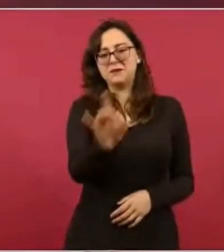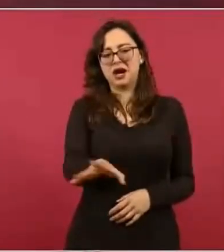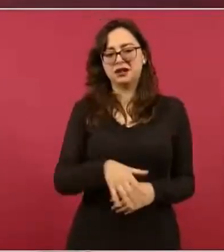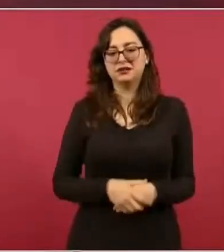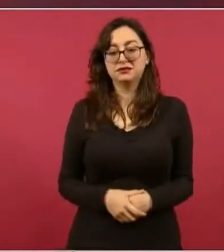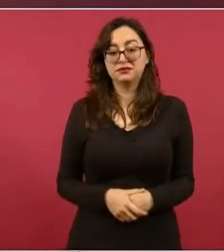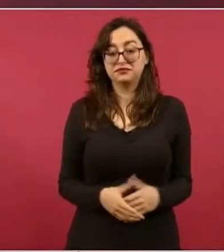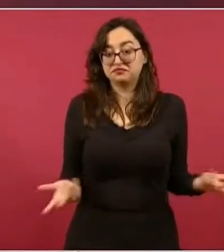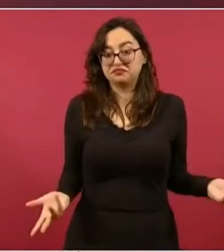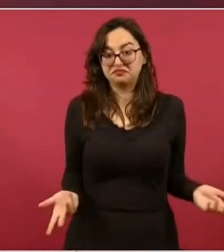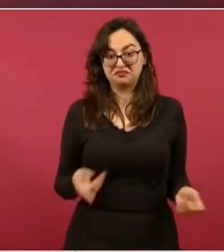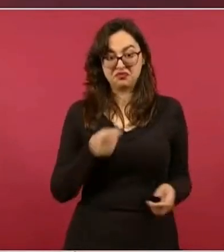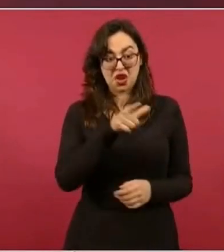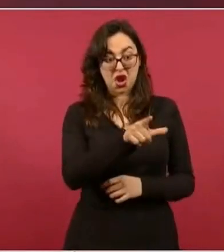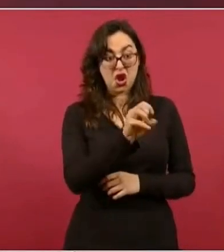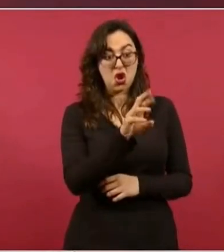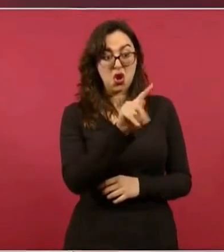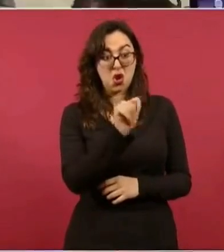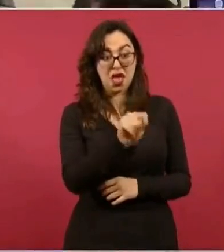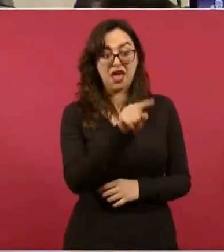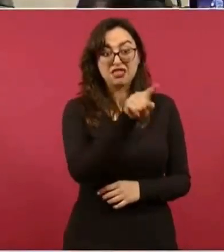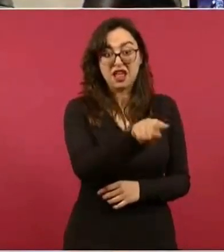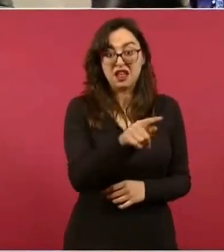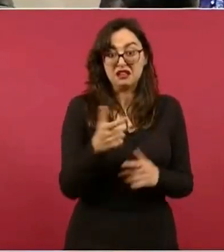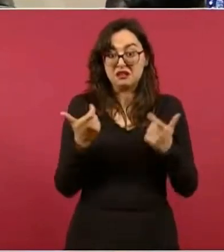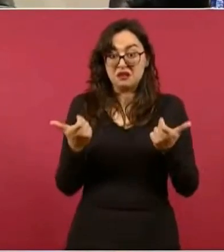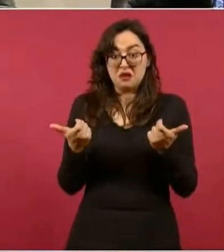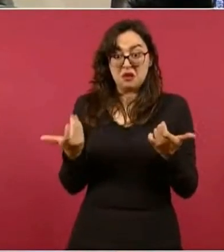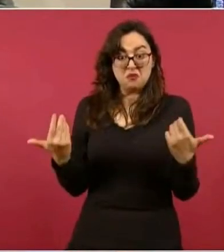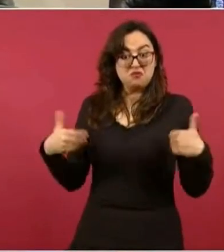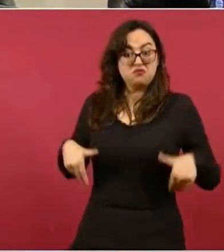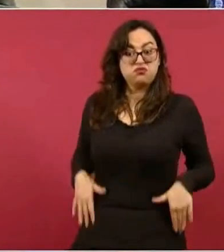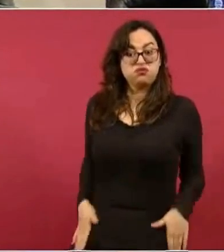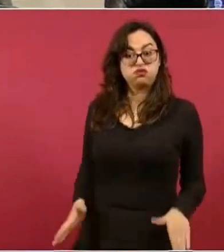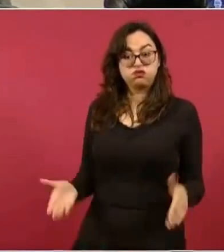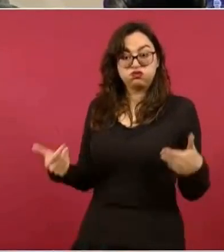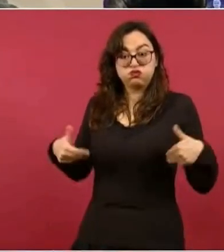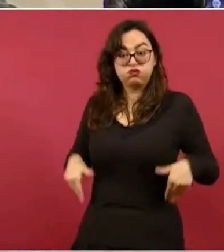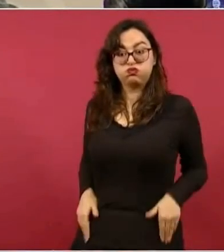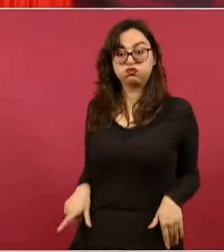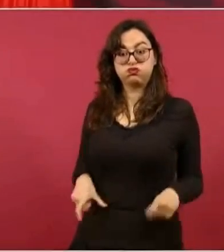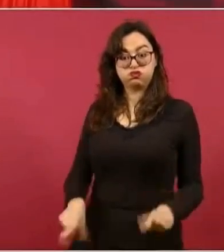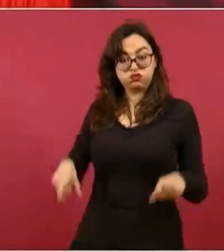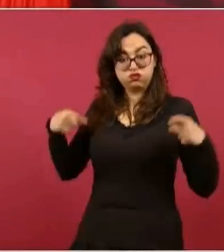enriquecerse pero ni siquiera este aclarado